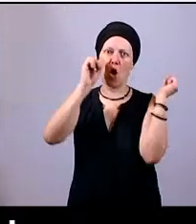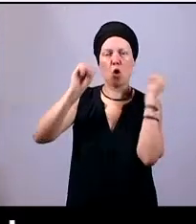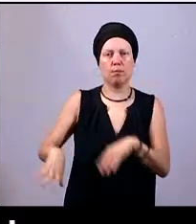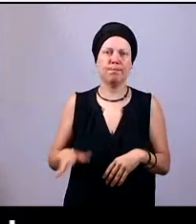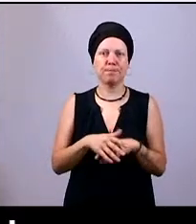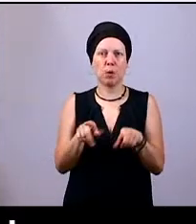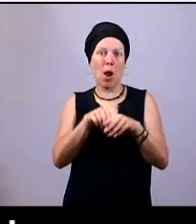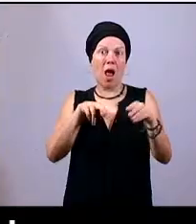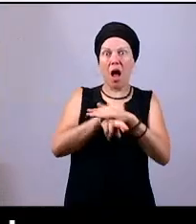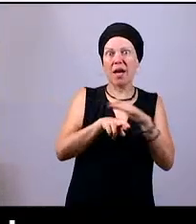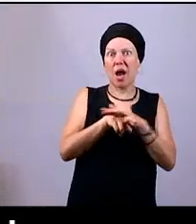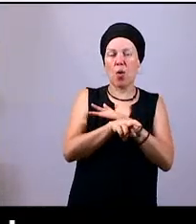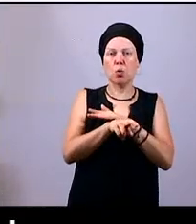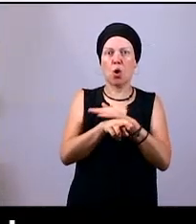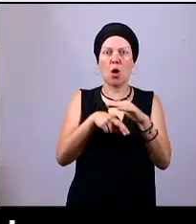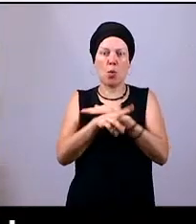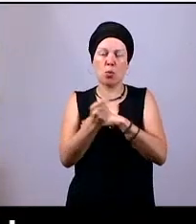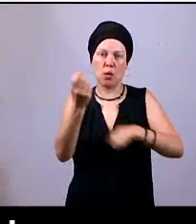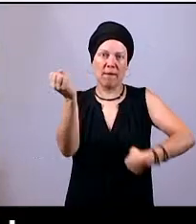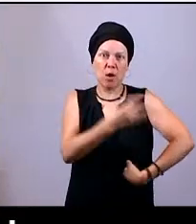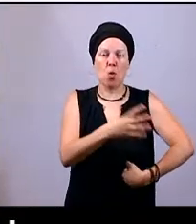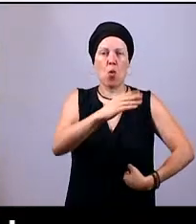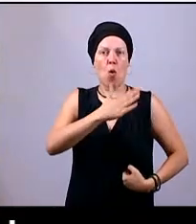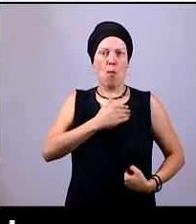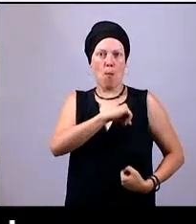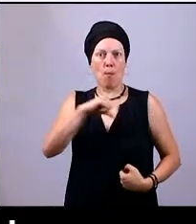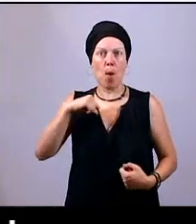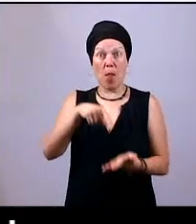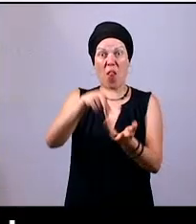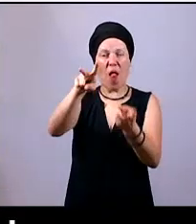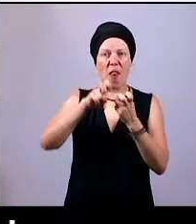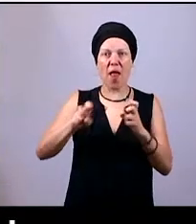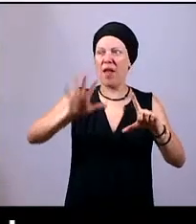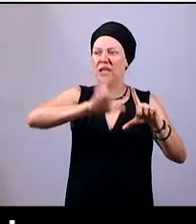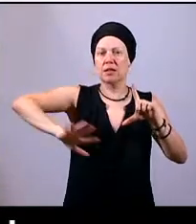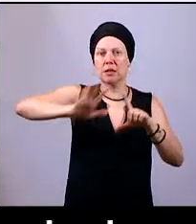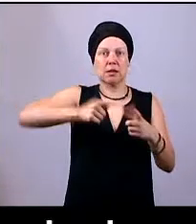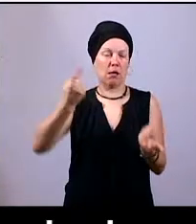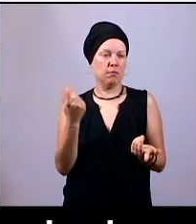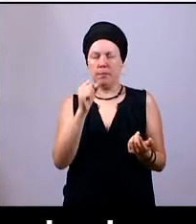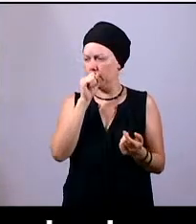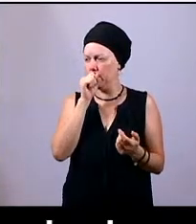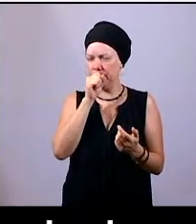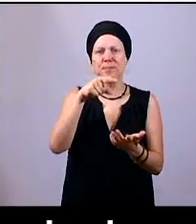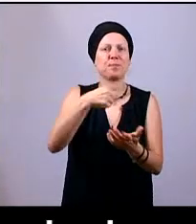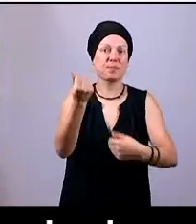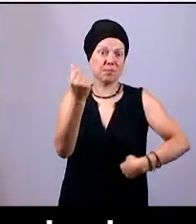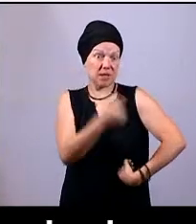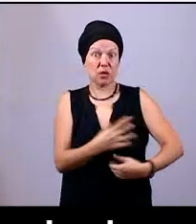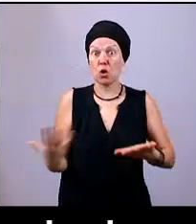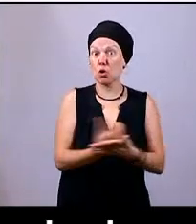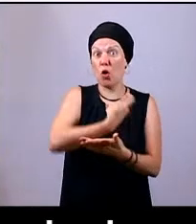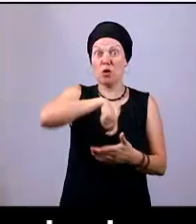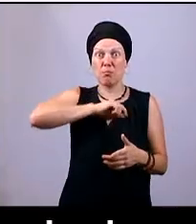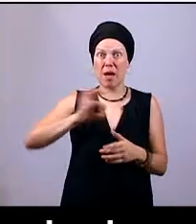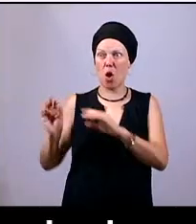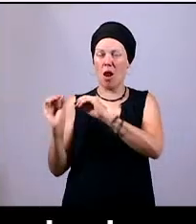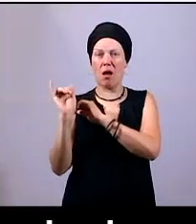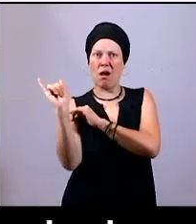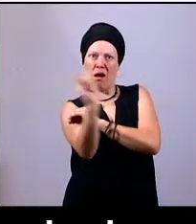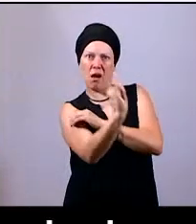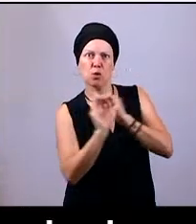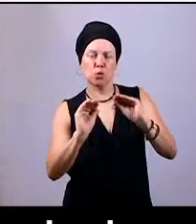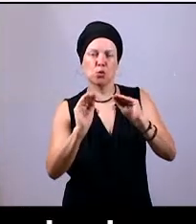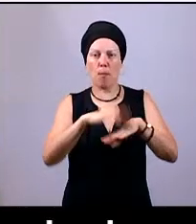esos recursos, esos ingresos propios de la Hacienda estatal, esos ingresos que son de todos los españoles para